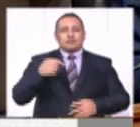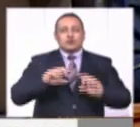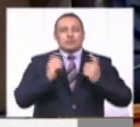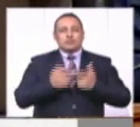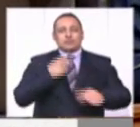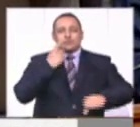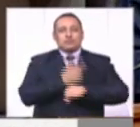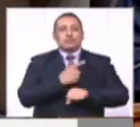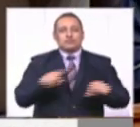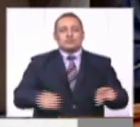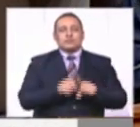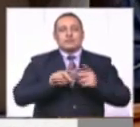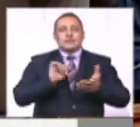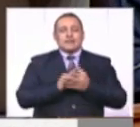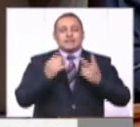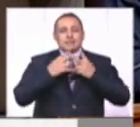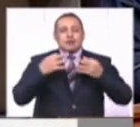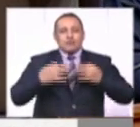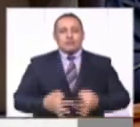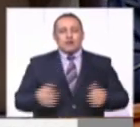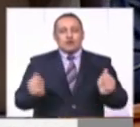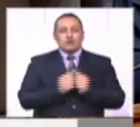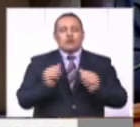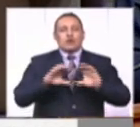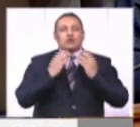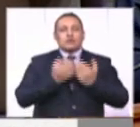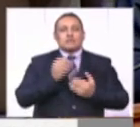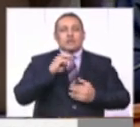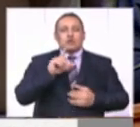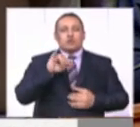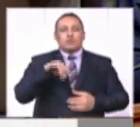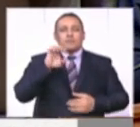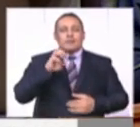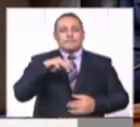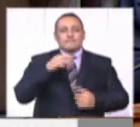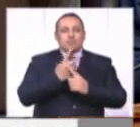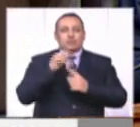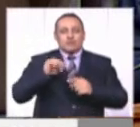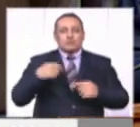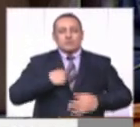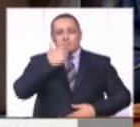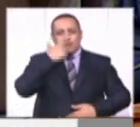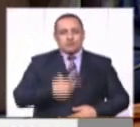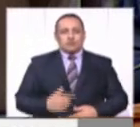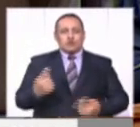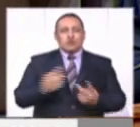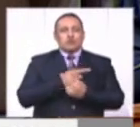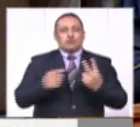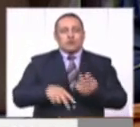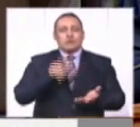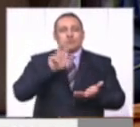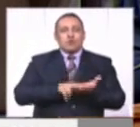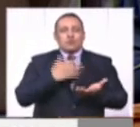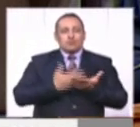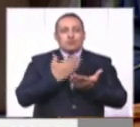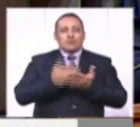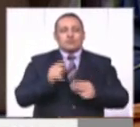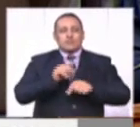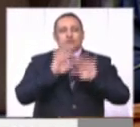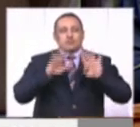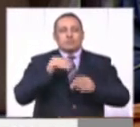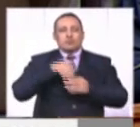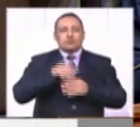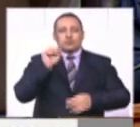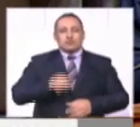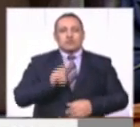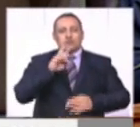acusadora se encuentre conformada por la congresista Mart Lupe moyano delgado y mi persona aprobándose dicha propuesta con 19 votos a